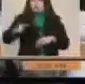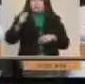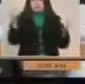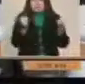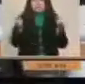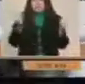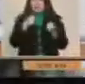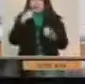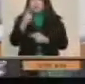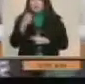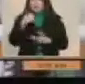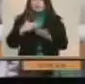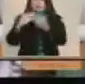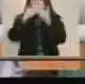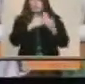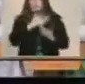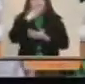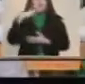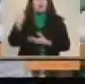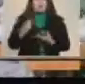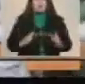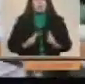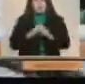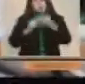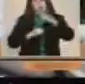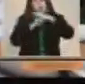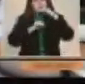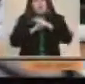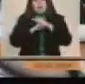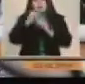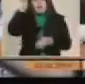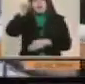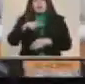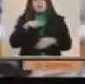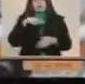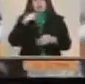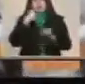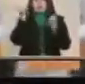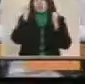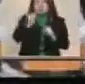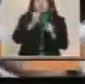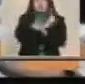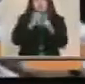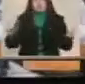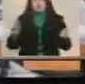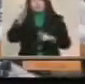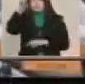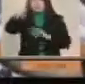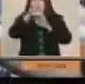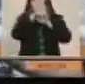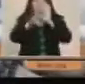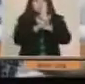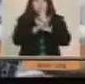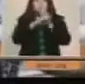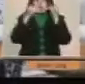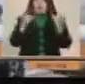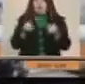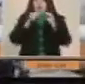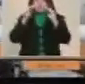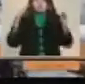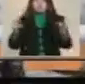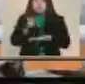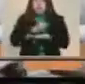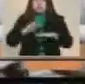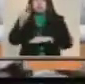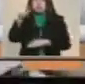a ellos le decimos los estudiantes y los jóvenes estamos con ustedes nosotros estamos defendiendo la democracia nosotros estamos defendiendo la Constitución y Nosotros llamamos al gobierno